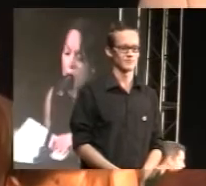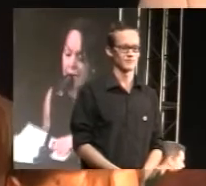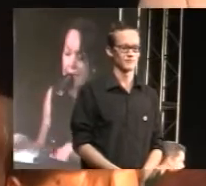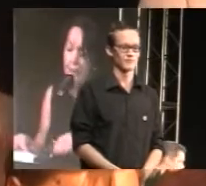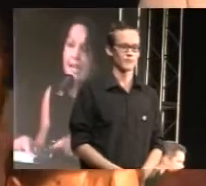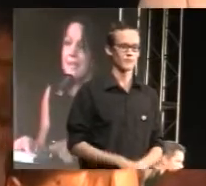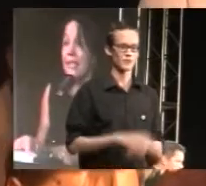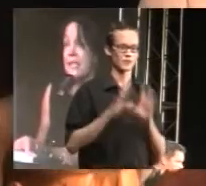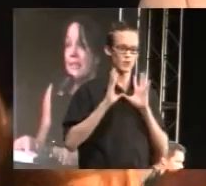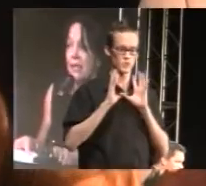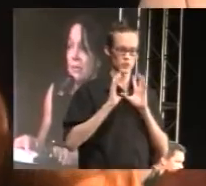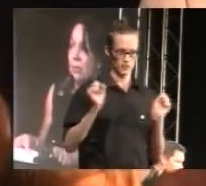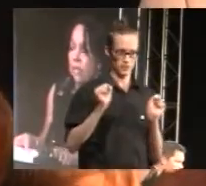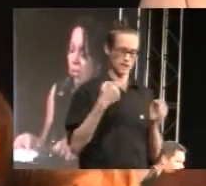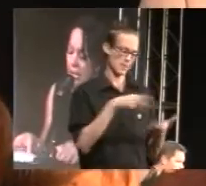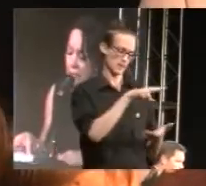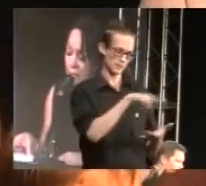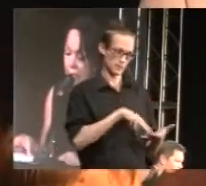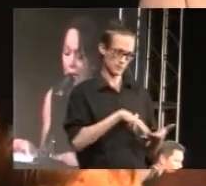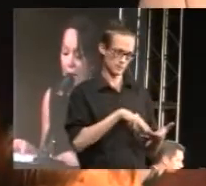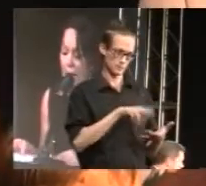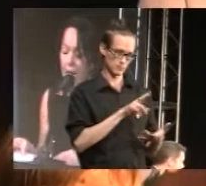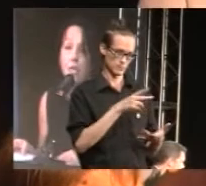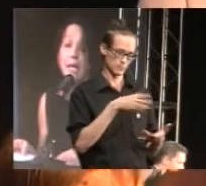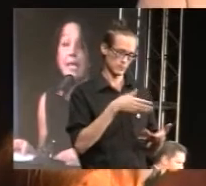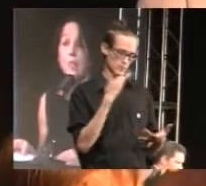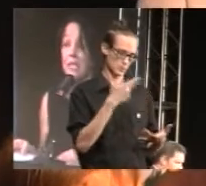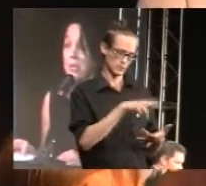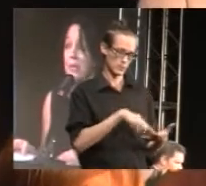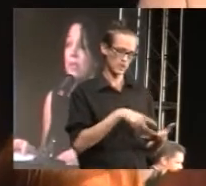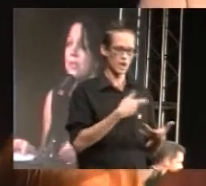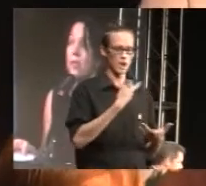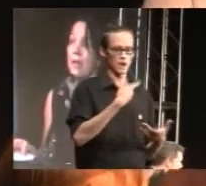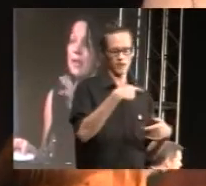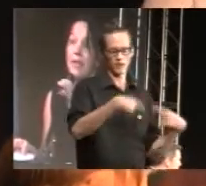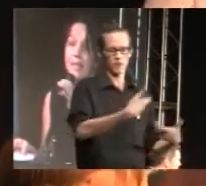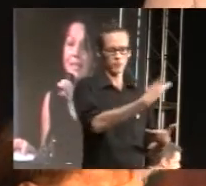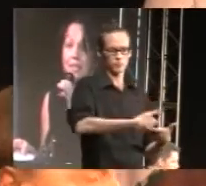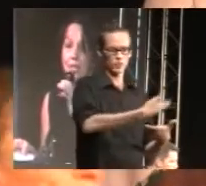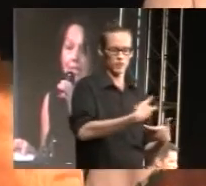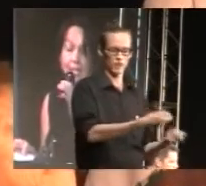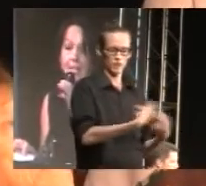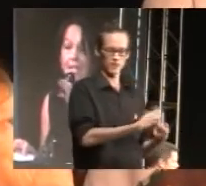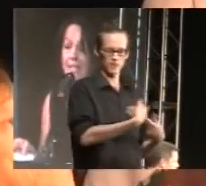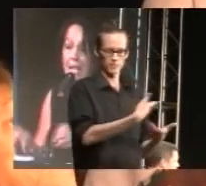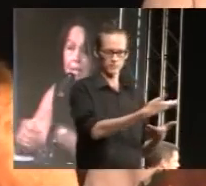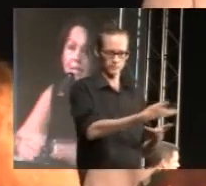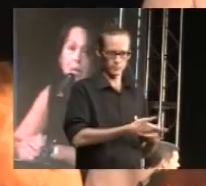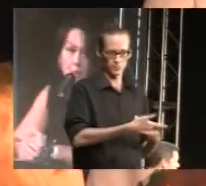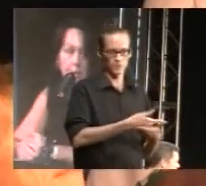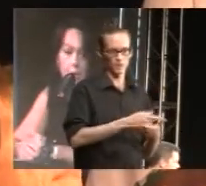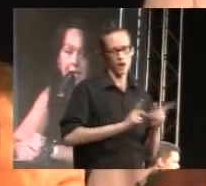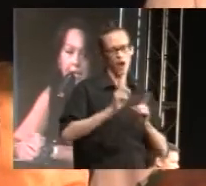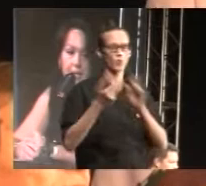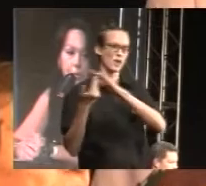Por secretaría van a leerse, si ustedes nos tienen, las notas que hemos recibido y que han tenido la gentileza de remitir a